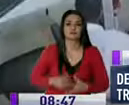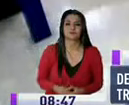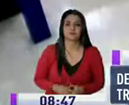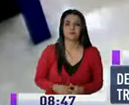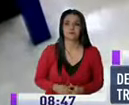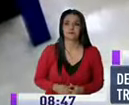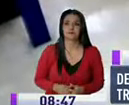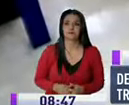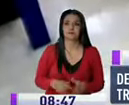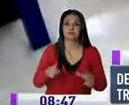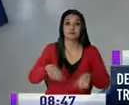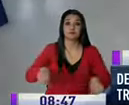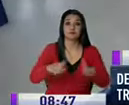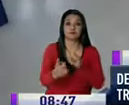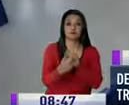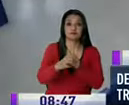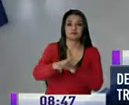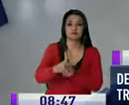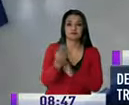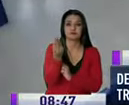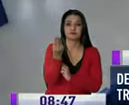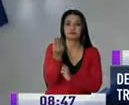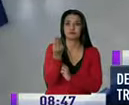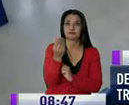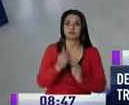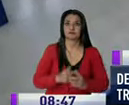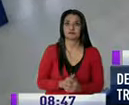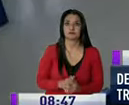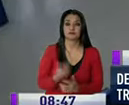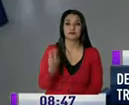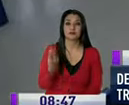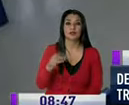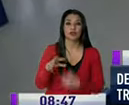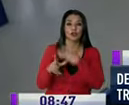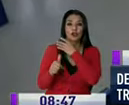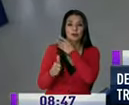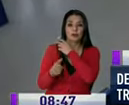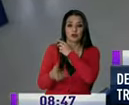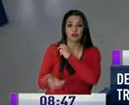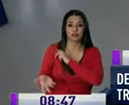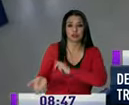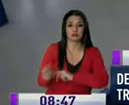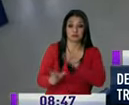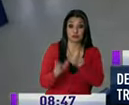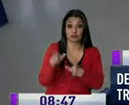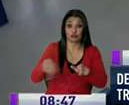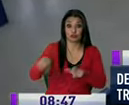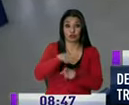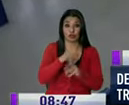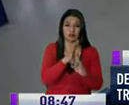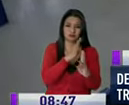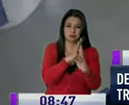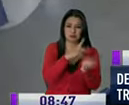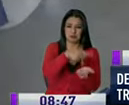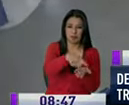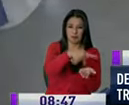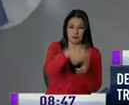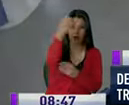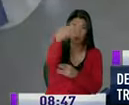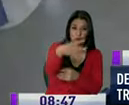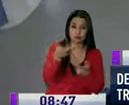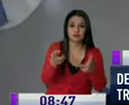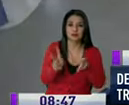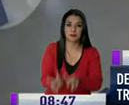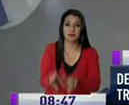de recaudación se robaron el dinero. Y accedieron para robar tanto pertenencias de personal que estaba aquí en el interior de la agencia,